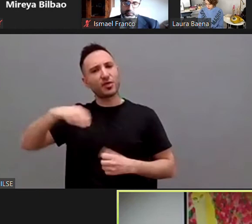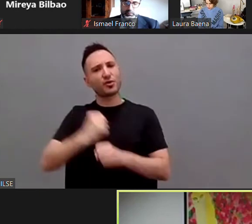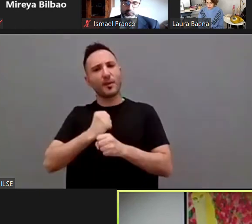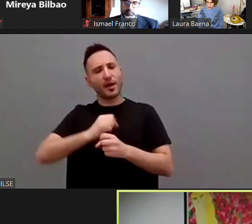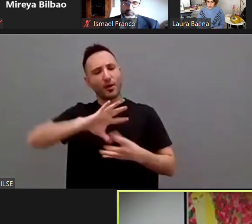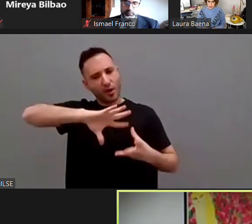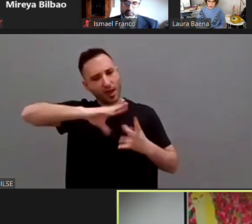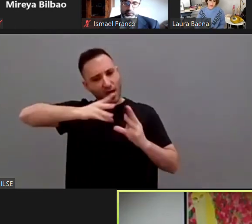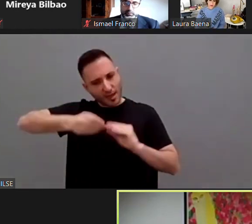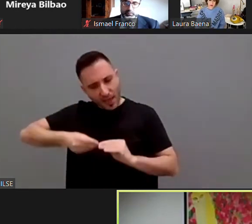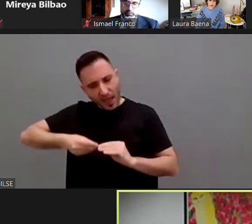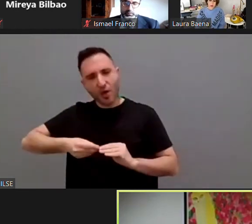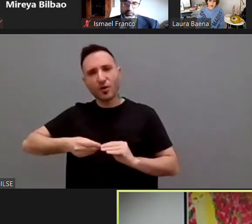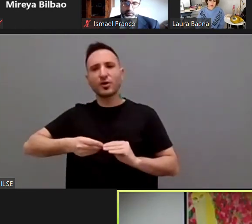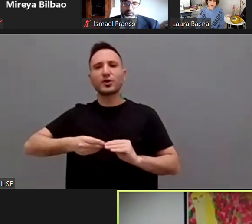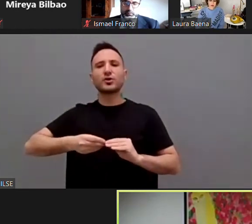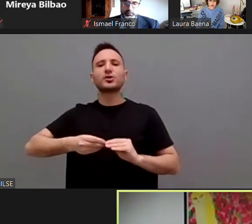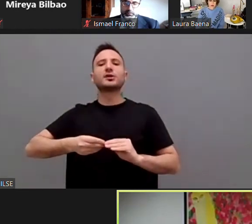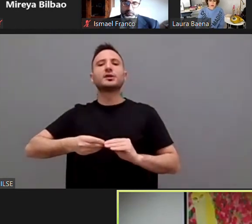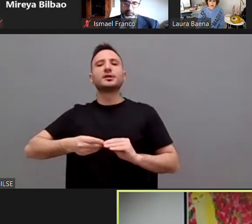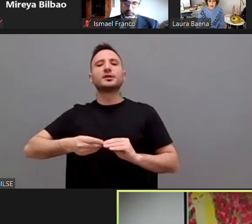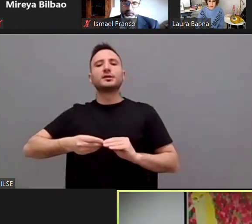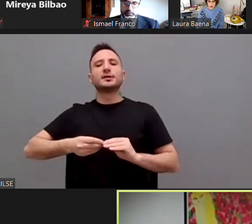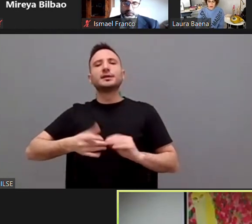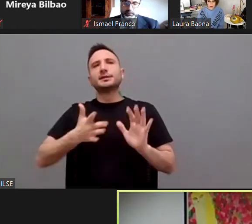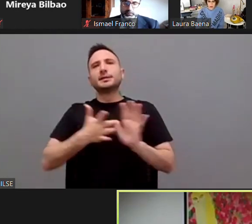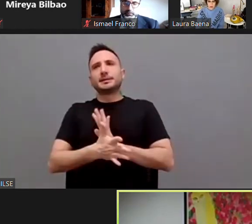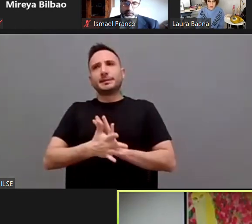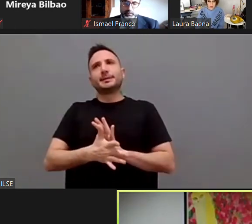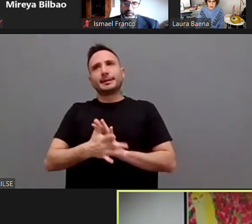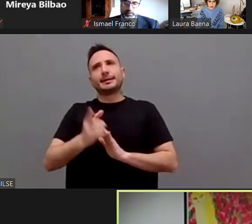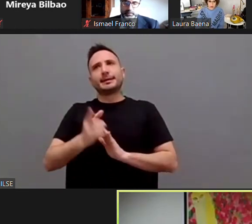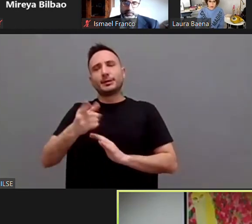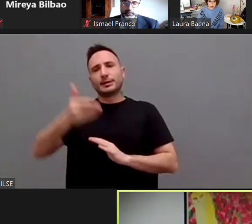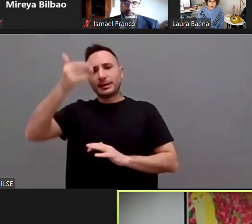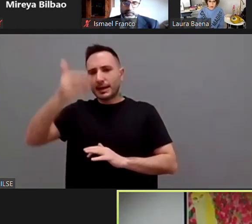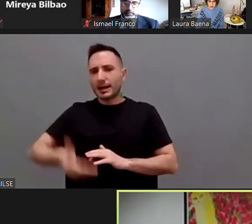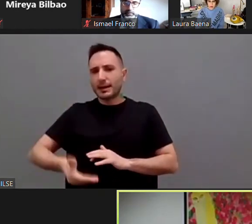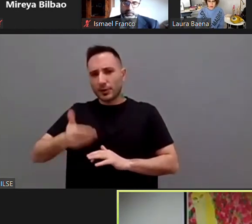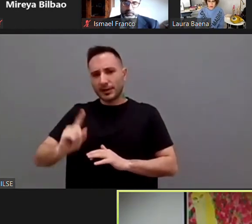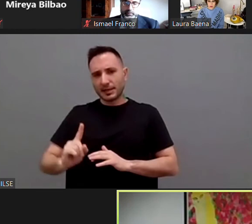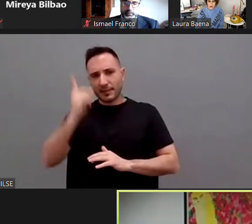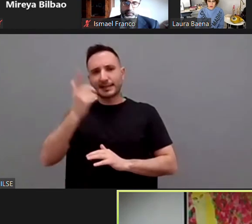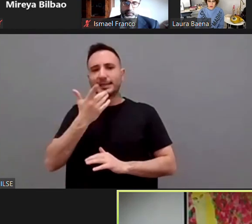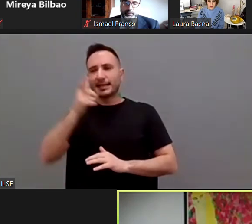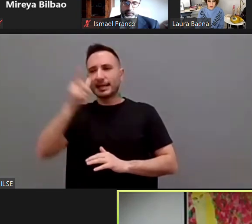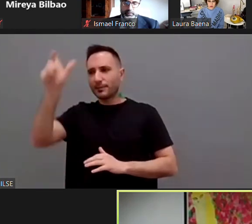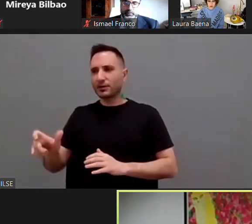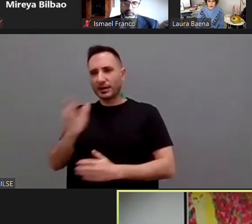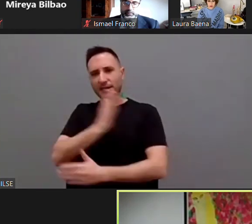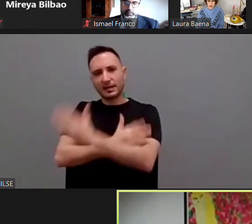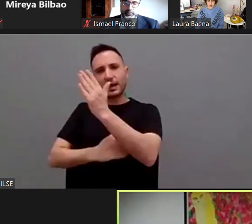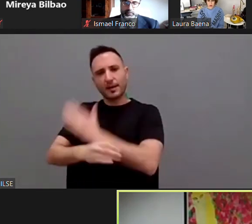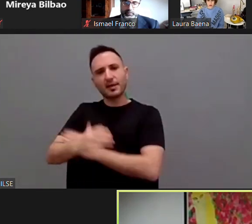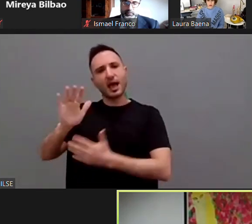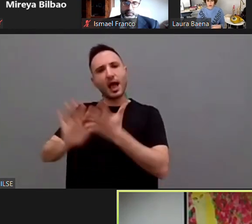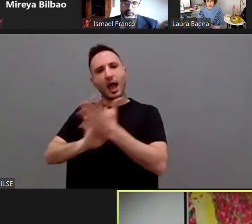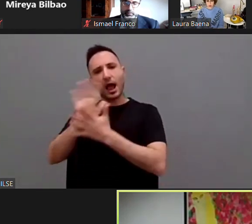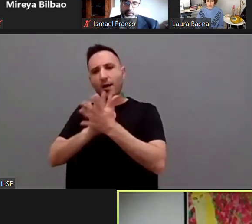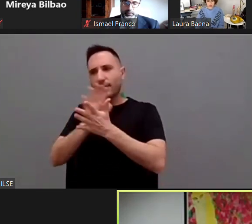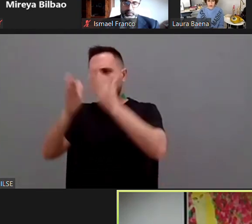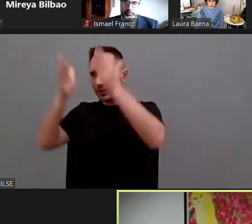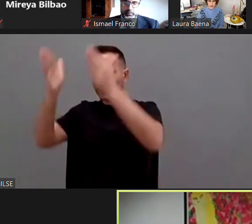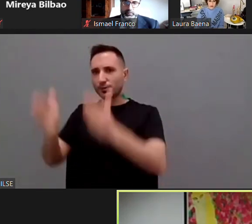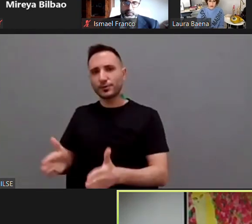se hace, si queremos, yo diría, más relevante cuando estamos hablando de una persona con discapacidad, con lo cual es fundamental que